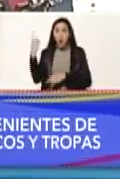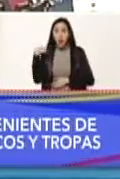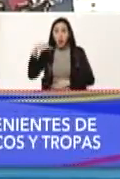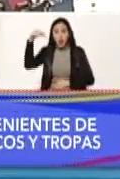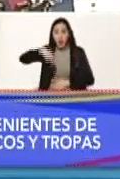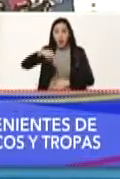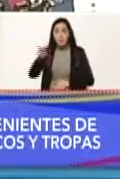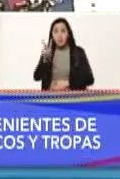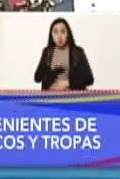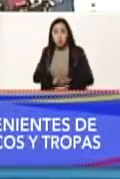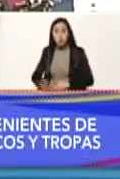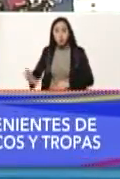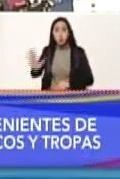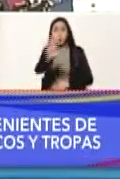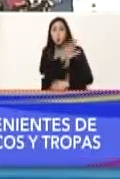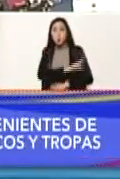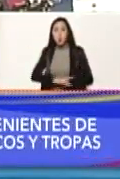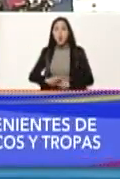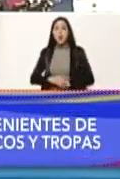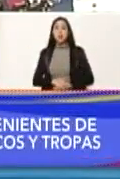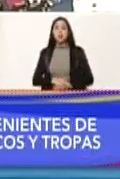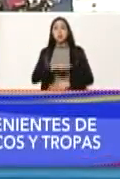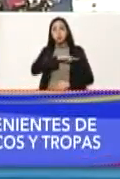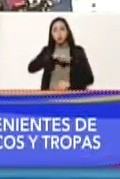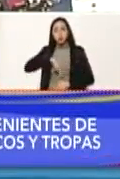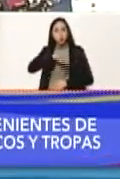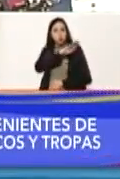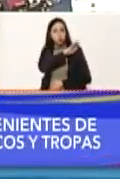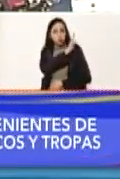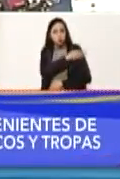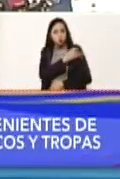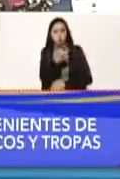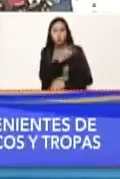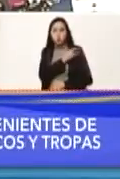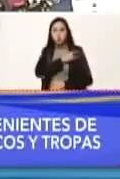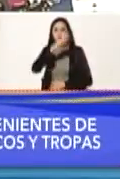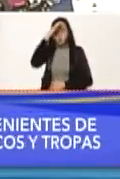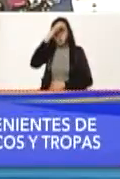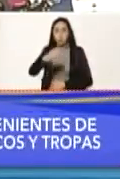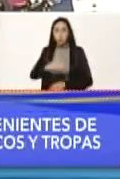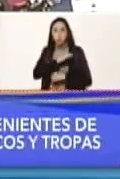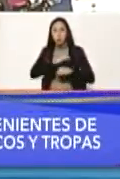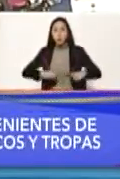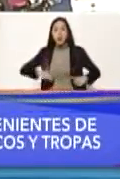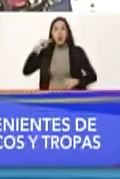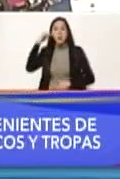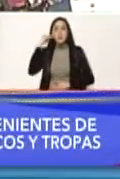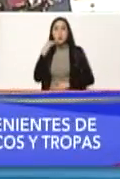Venezuela, en nuestra poderosa Universidad Militar Bolivariana,